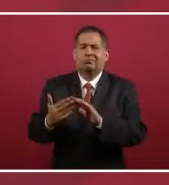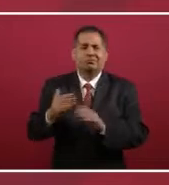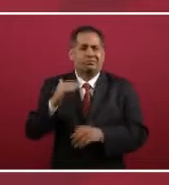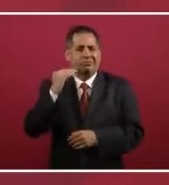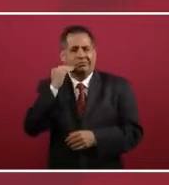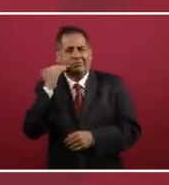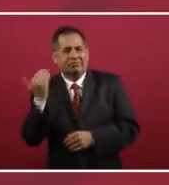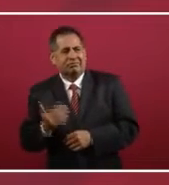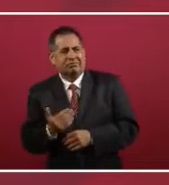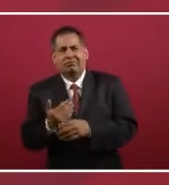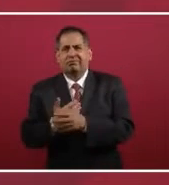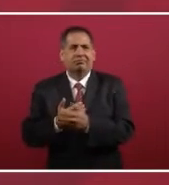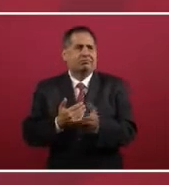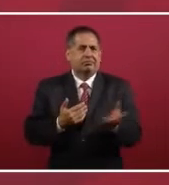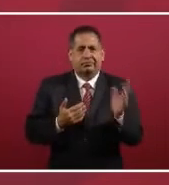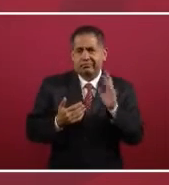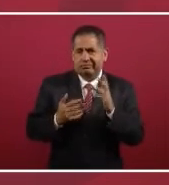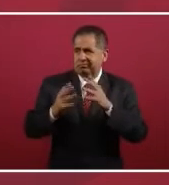cayéndose,